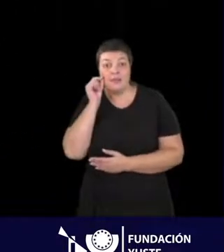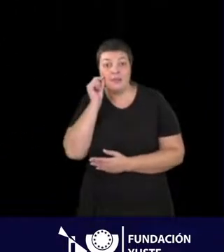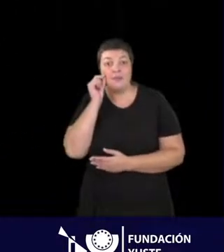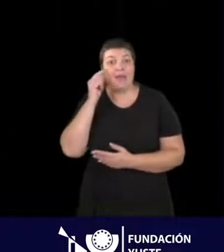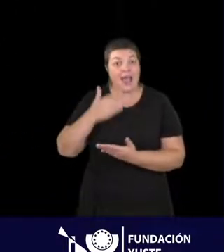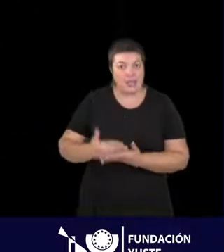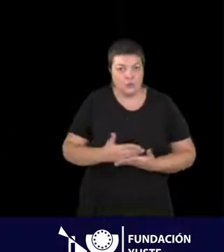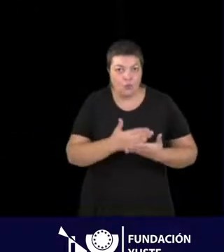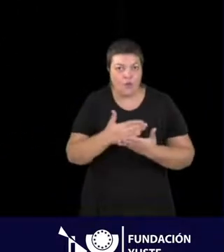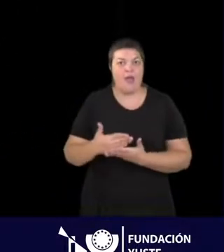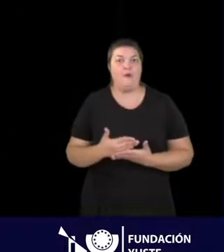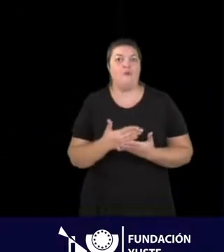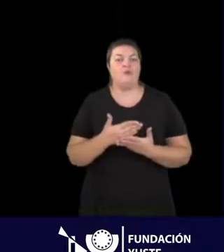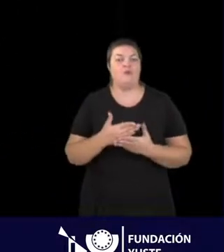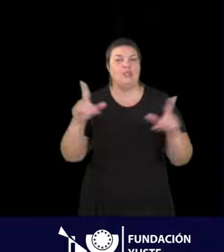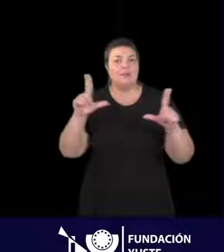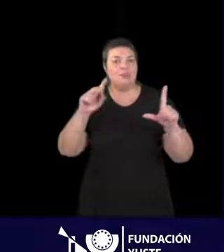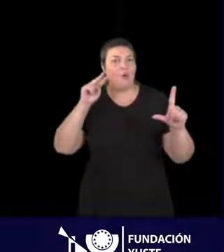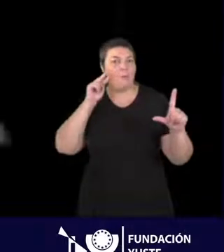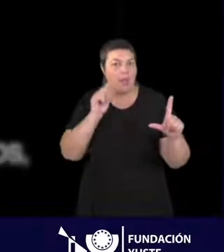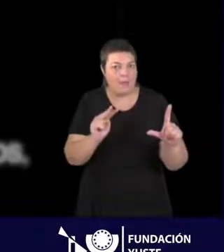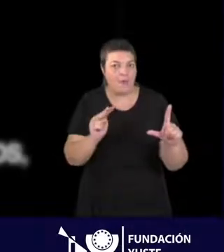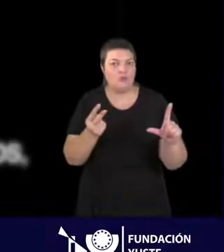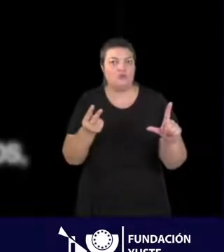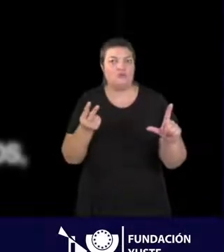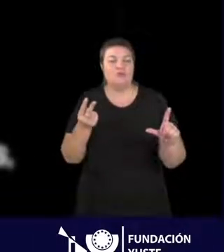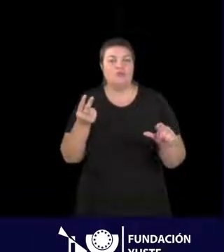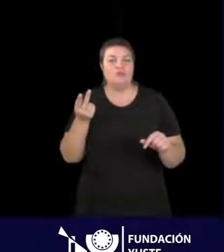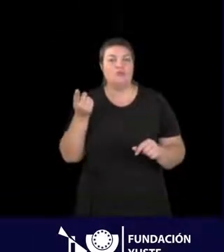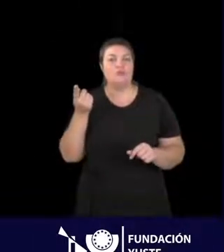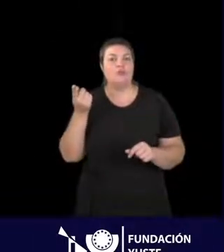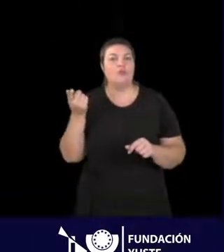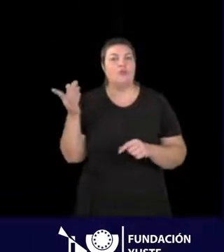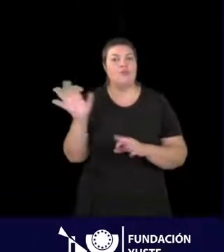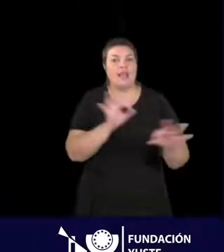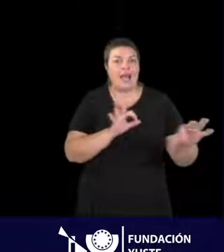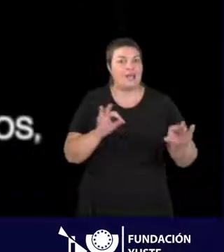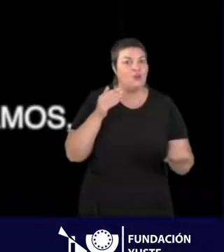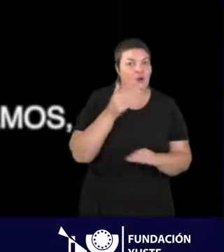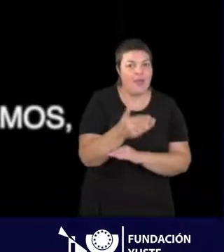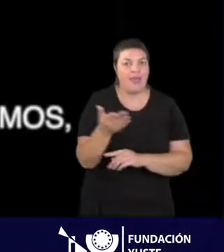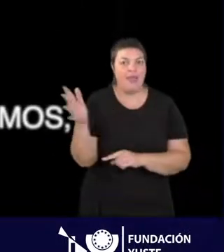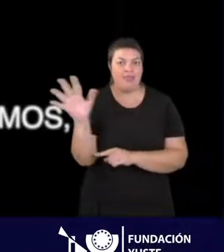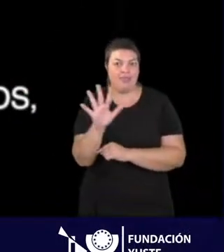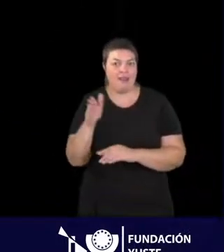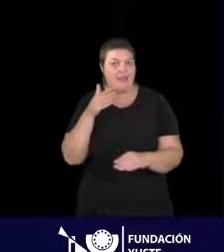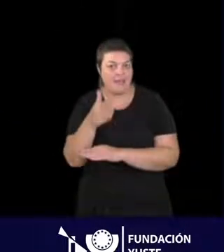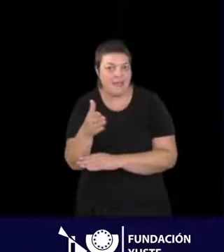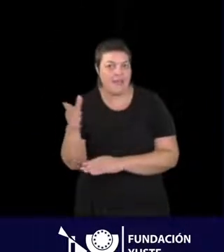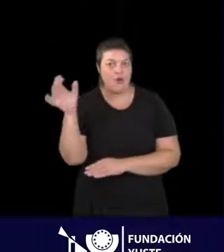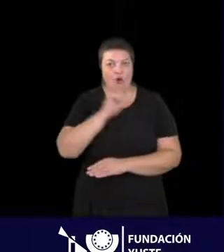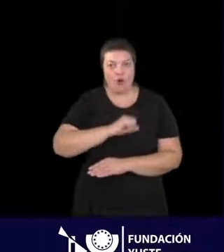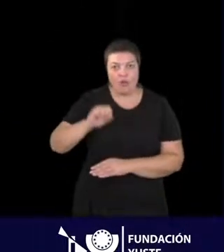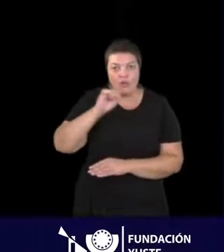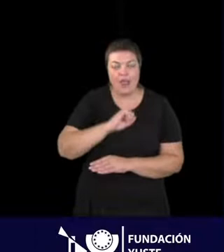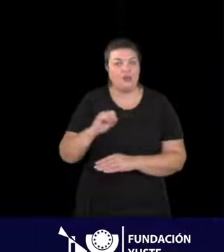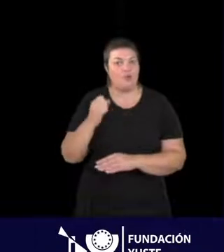estudiamos vemos la televisión vamos al teatro al cine a conciertos